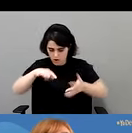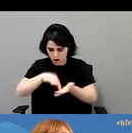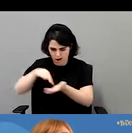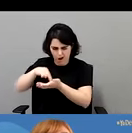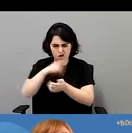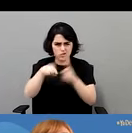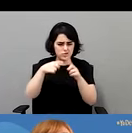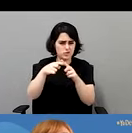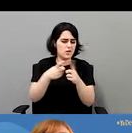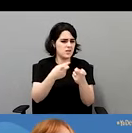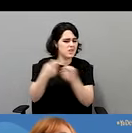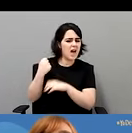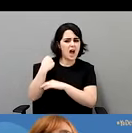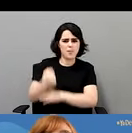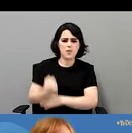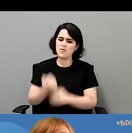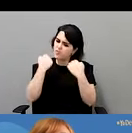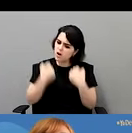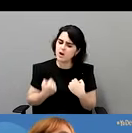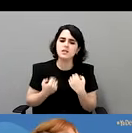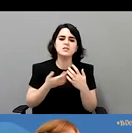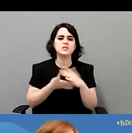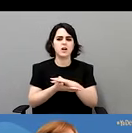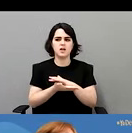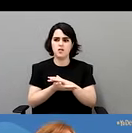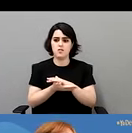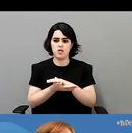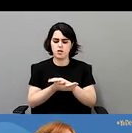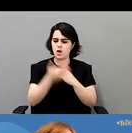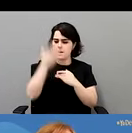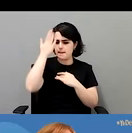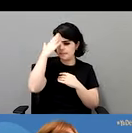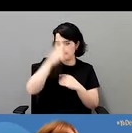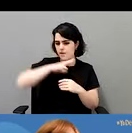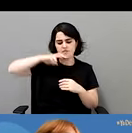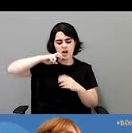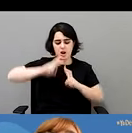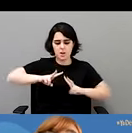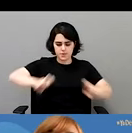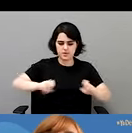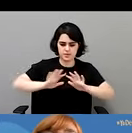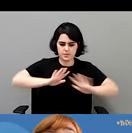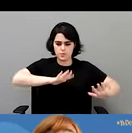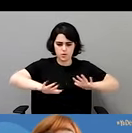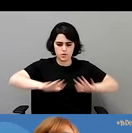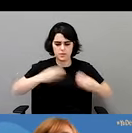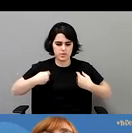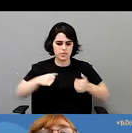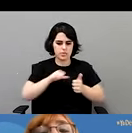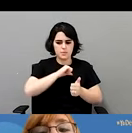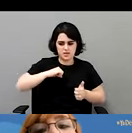apoyo. O sea que esto contraviene los propios principios del movimiento de vida